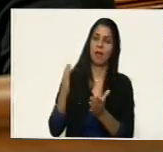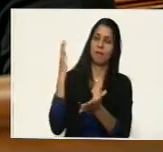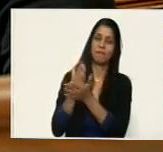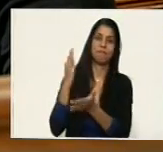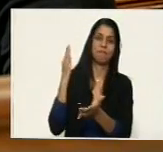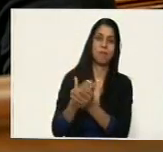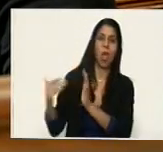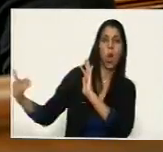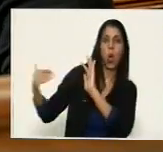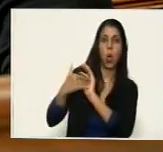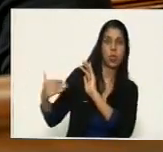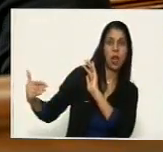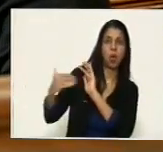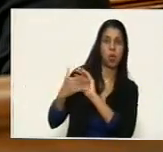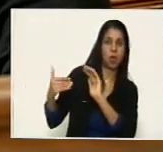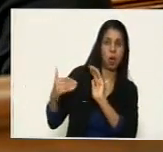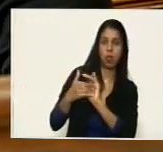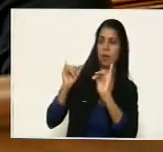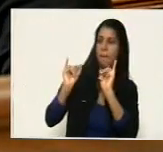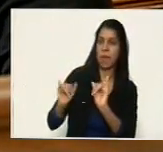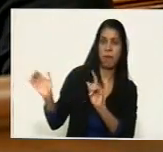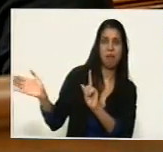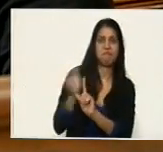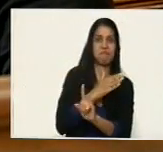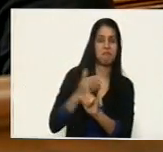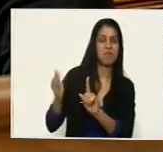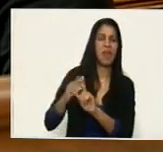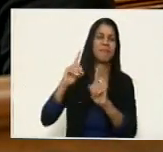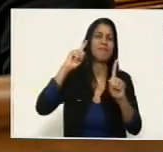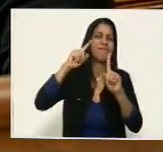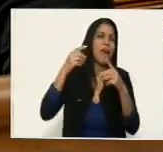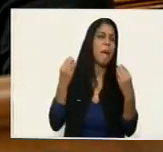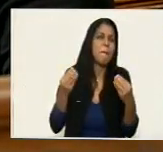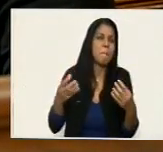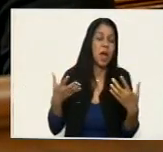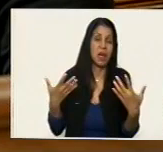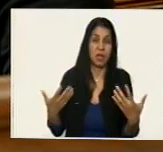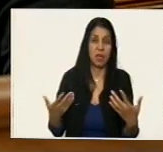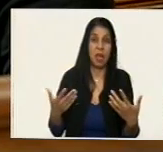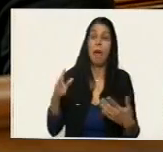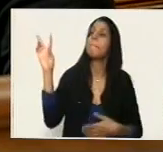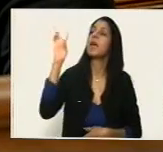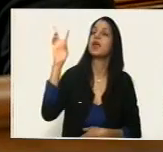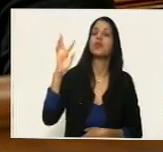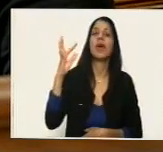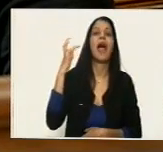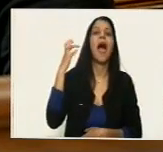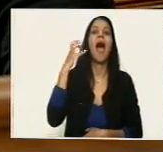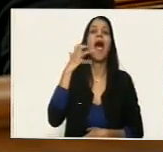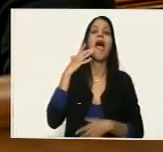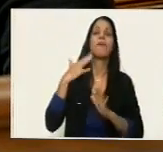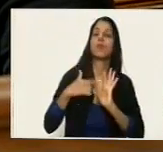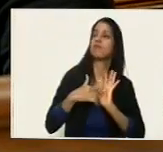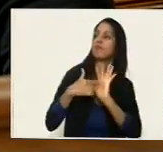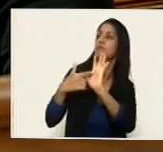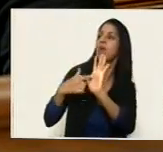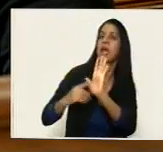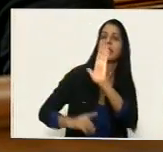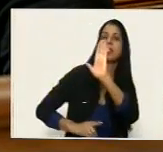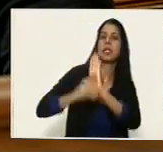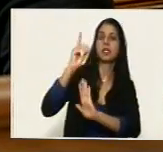sistemáticas afrentas por el único hecho de ser ejemplo del desarrollo de un